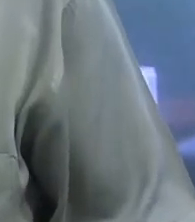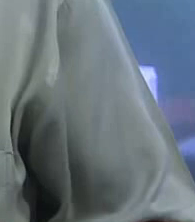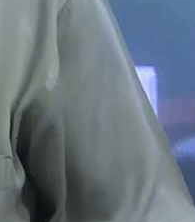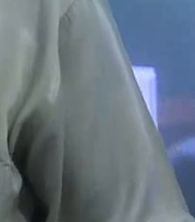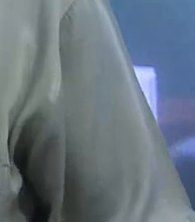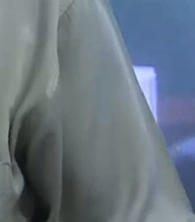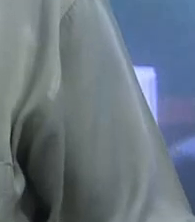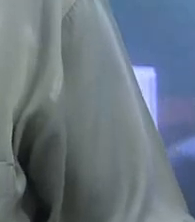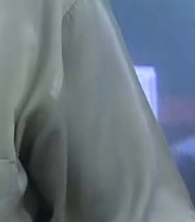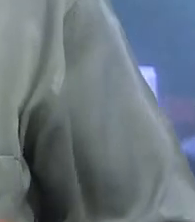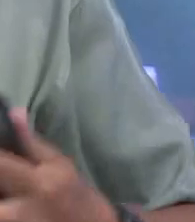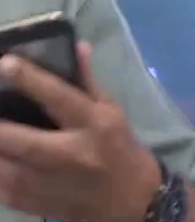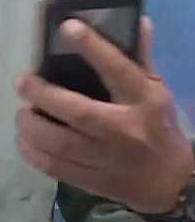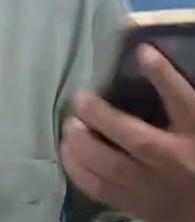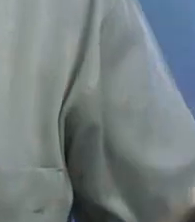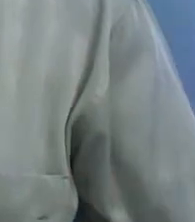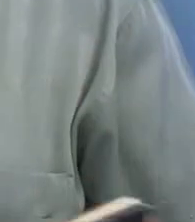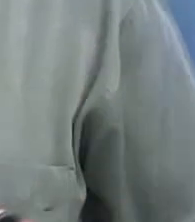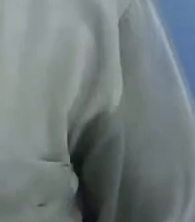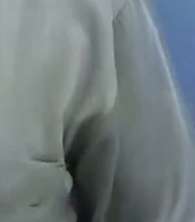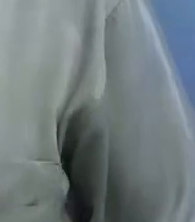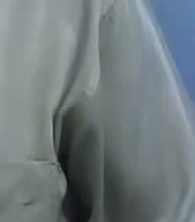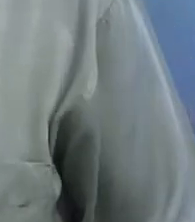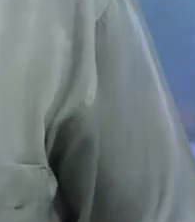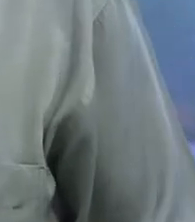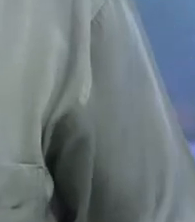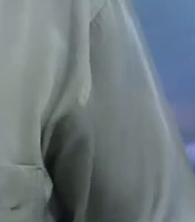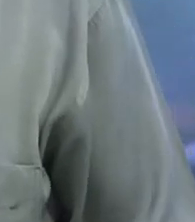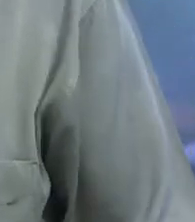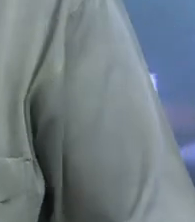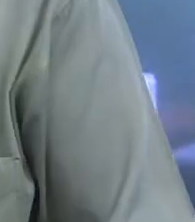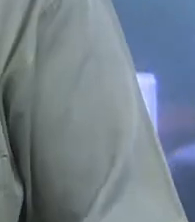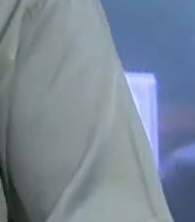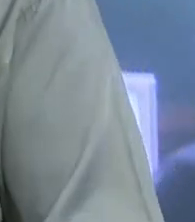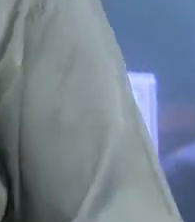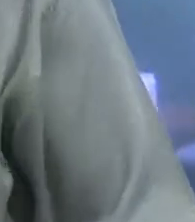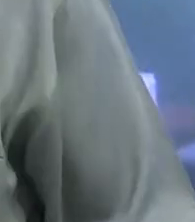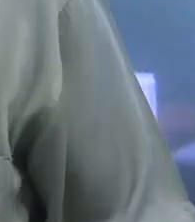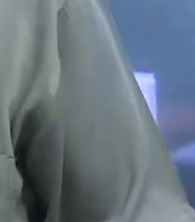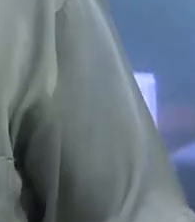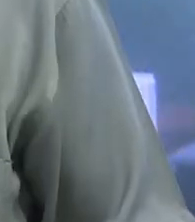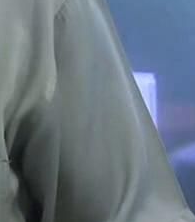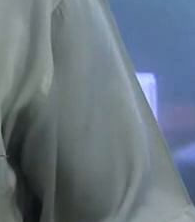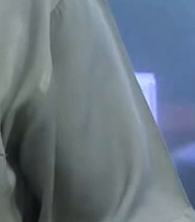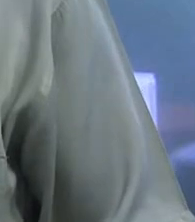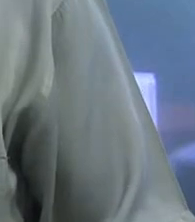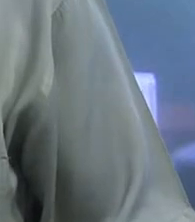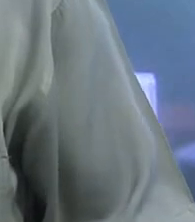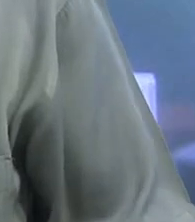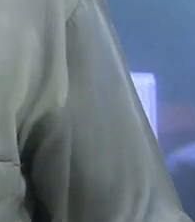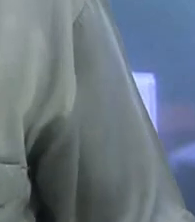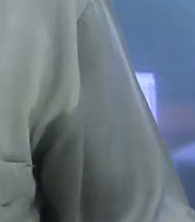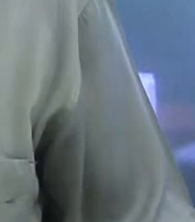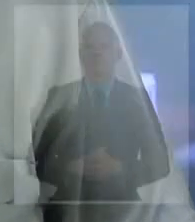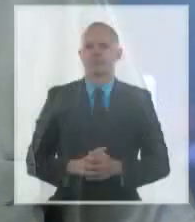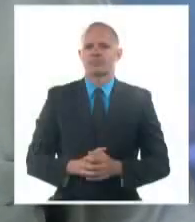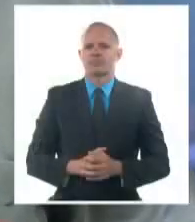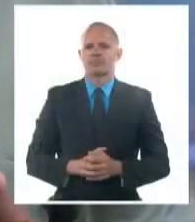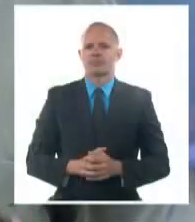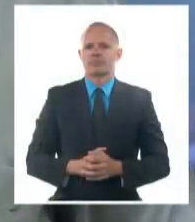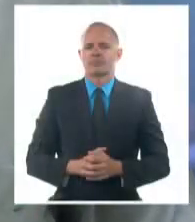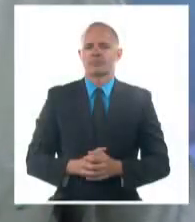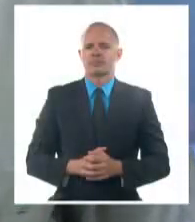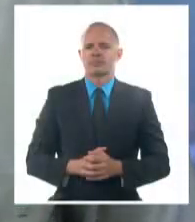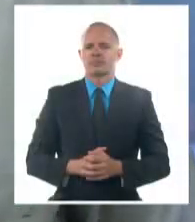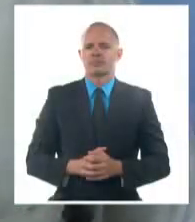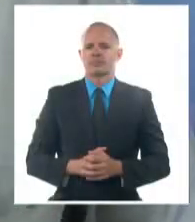han sido ciertamente superiores al estimado que cada mañana se realiza en el contacto desde